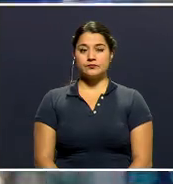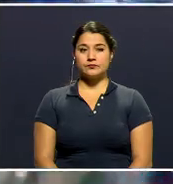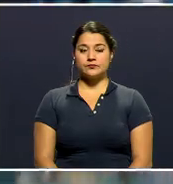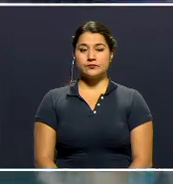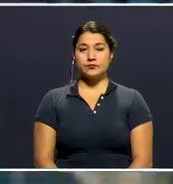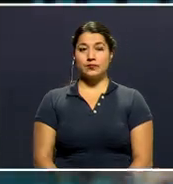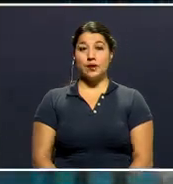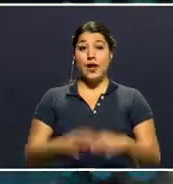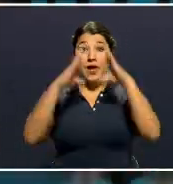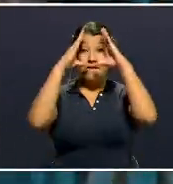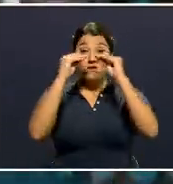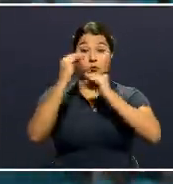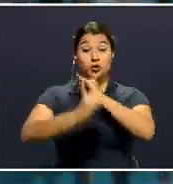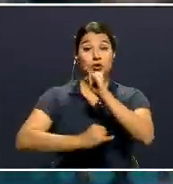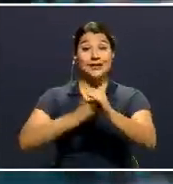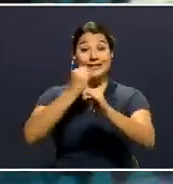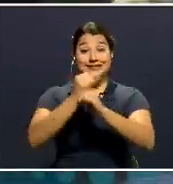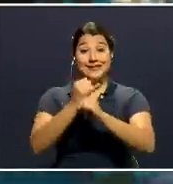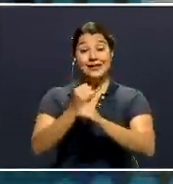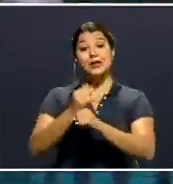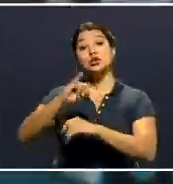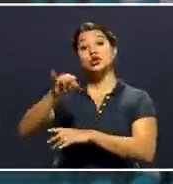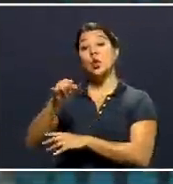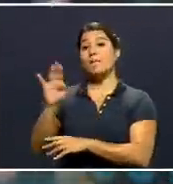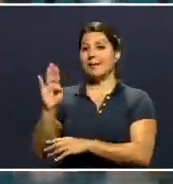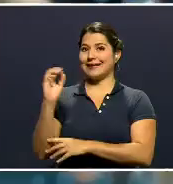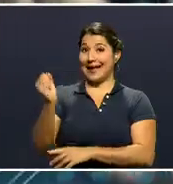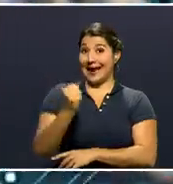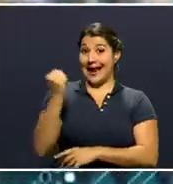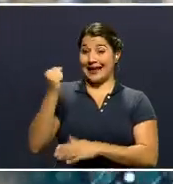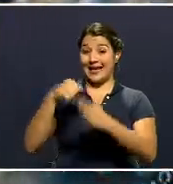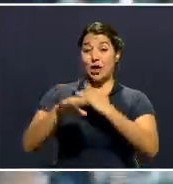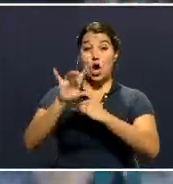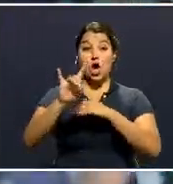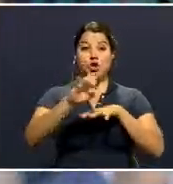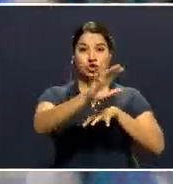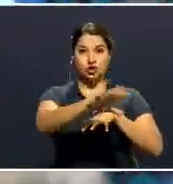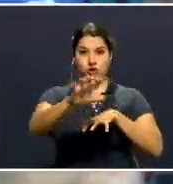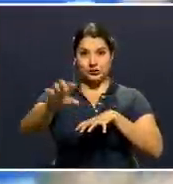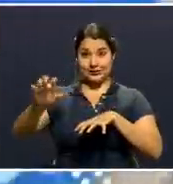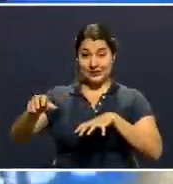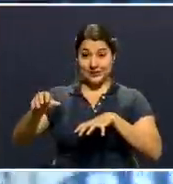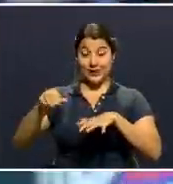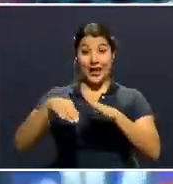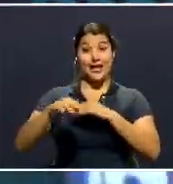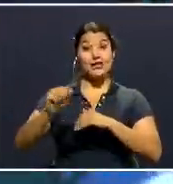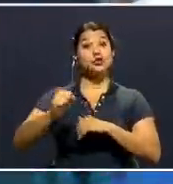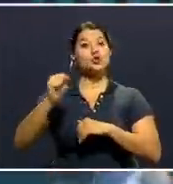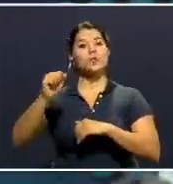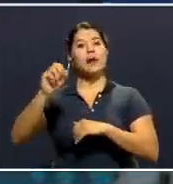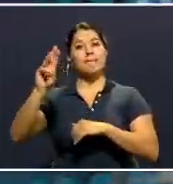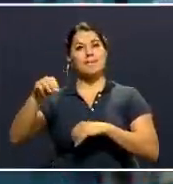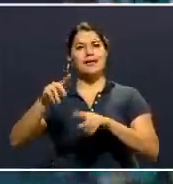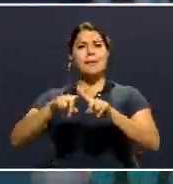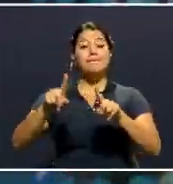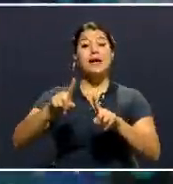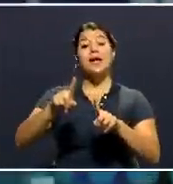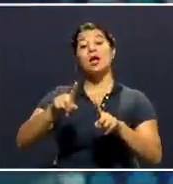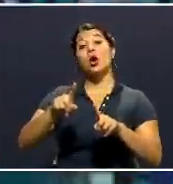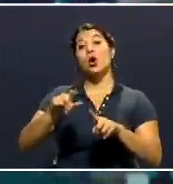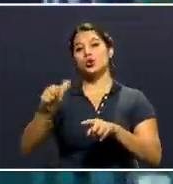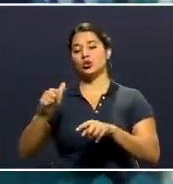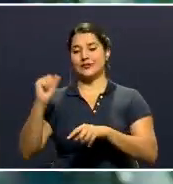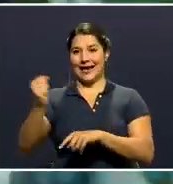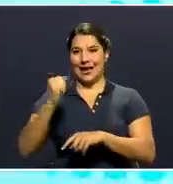En las informaciones internacionales, Joe Biden gana al menos en 8 estados en el supermartes, pero Bernie Sanders arrasó en el estado